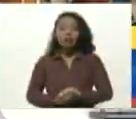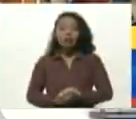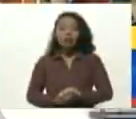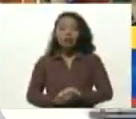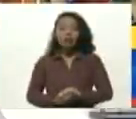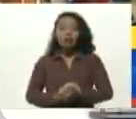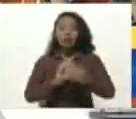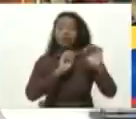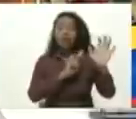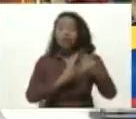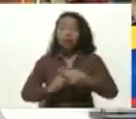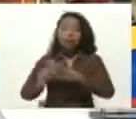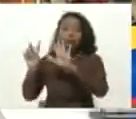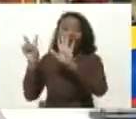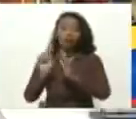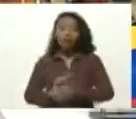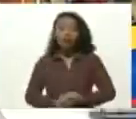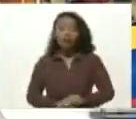7 más 7.